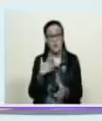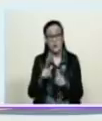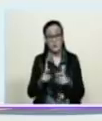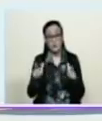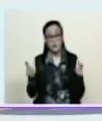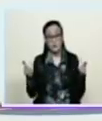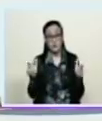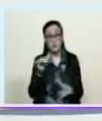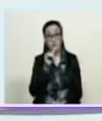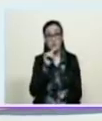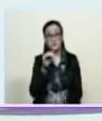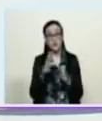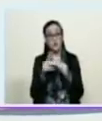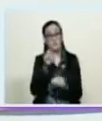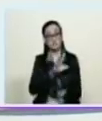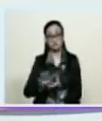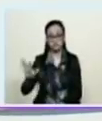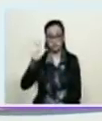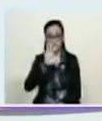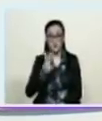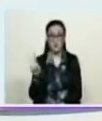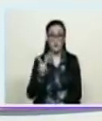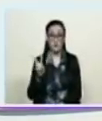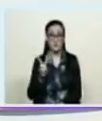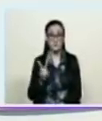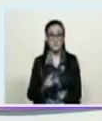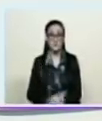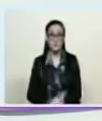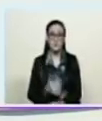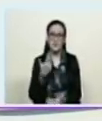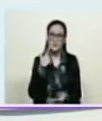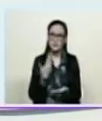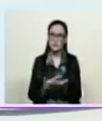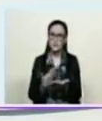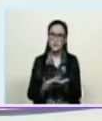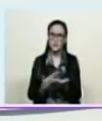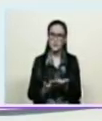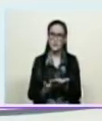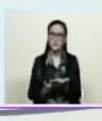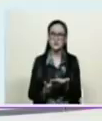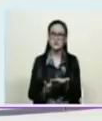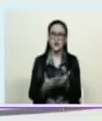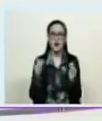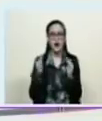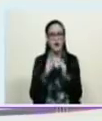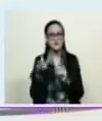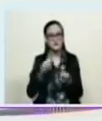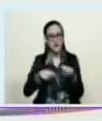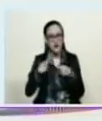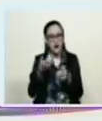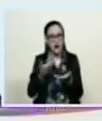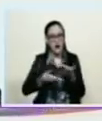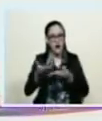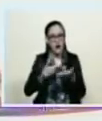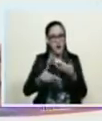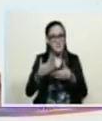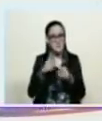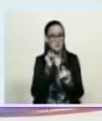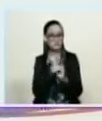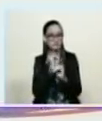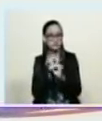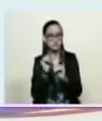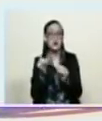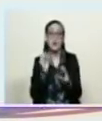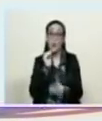minería en todo el país. Después, presidente, estamos construyendo una propuesta de un exchange, que son las casas de cambio digitales, para la